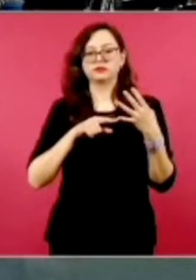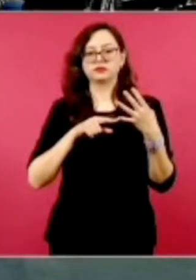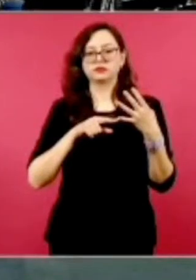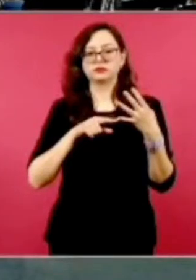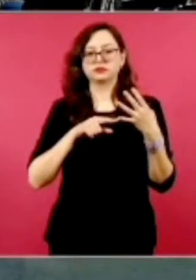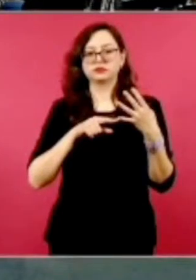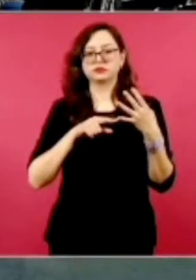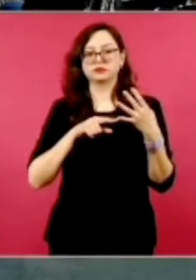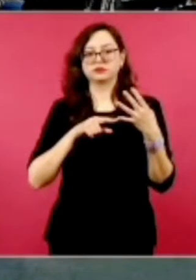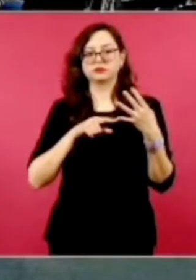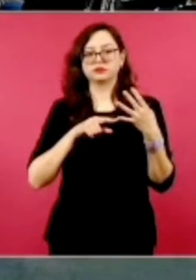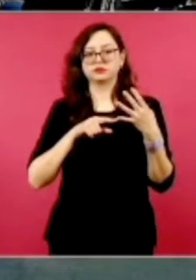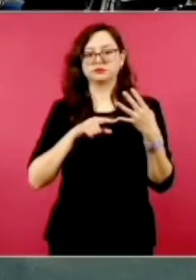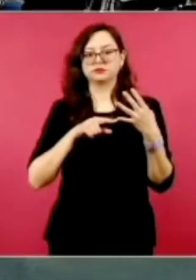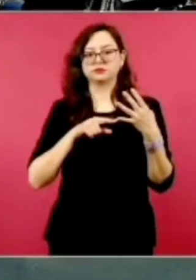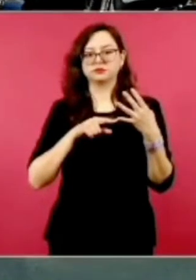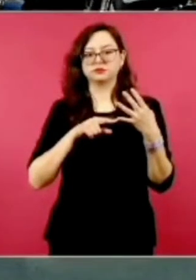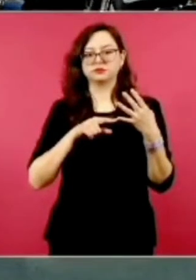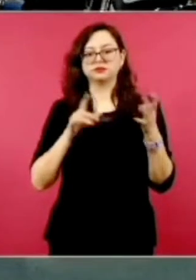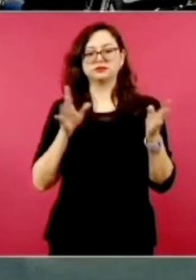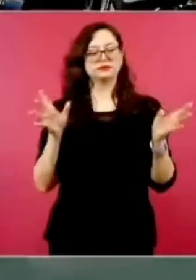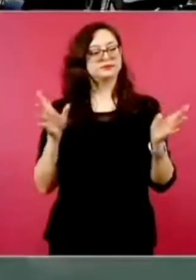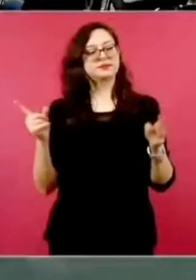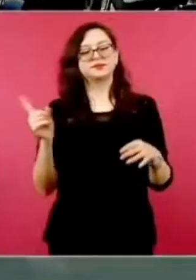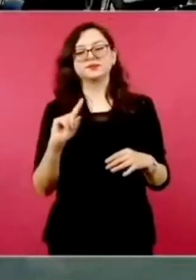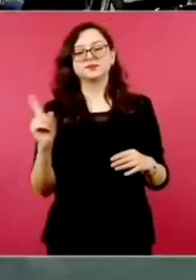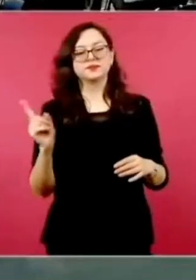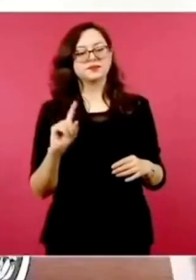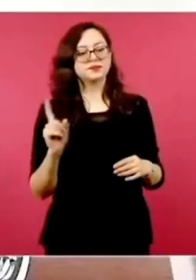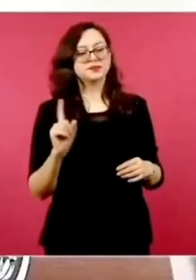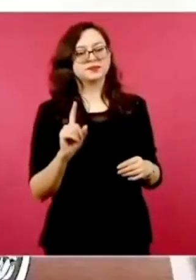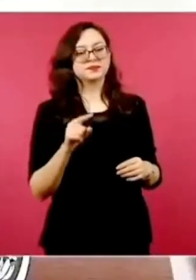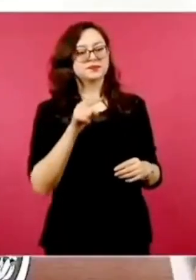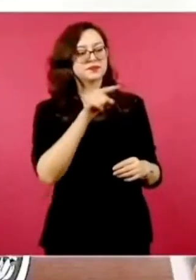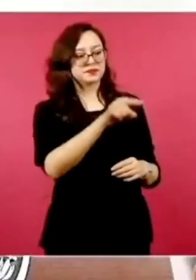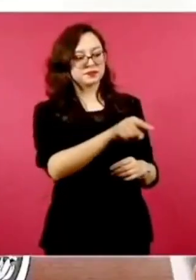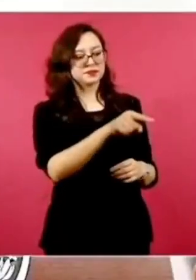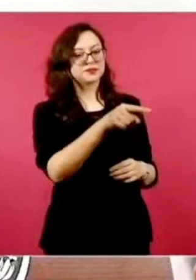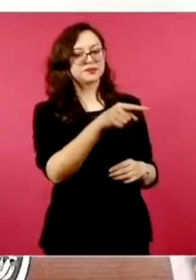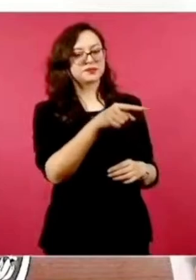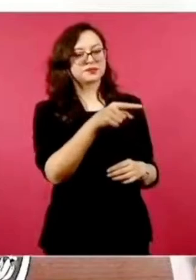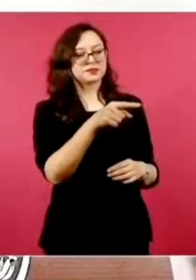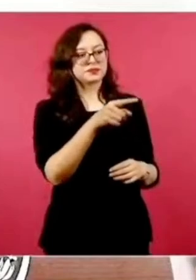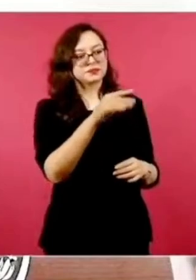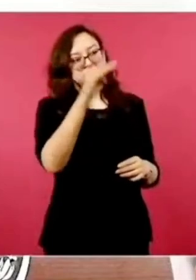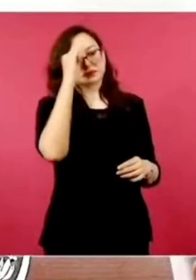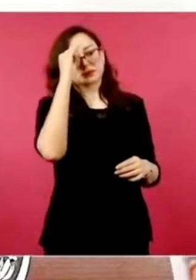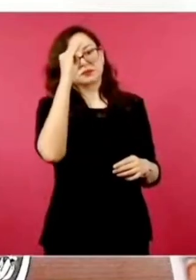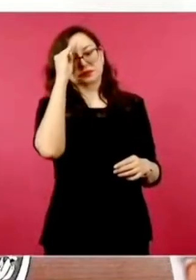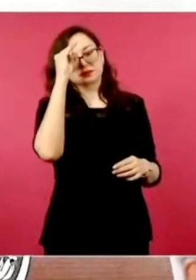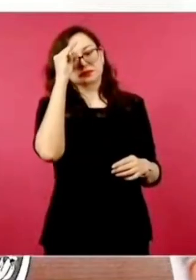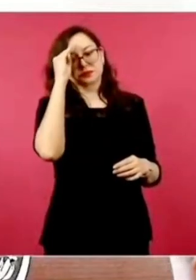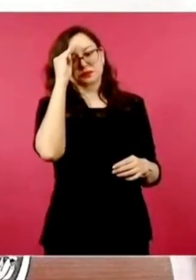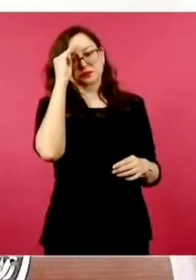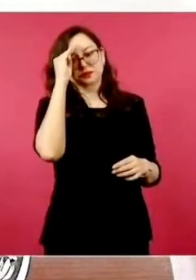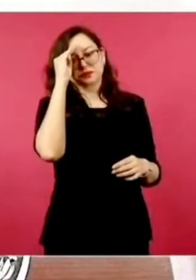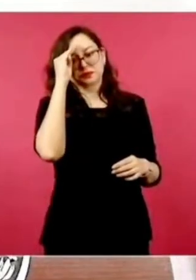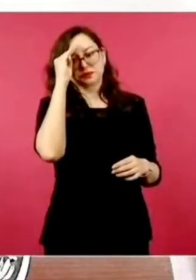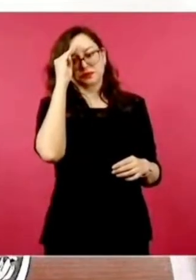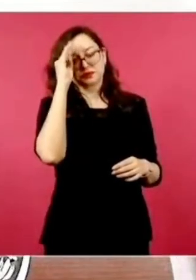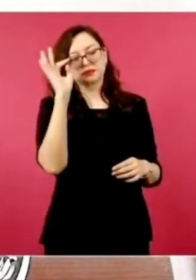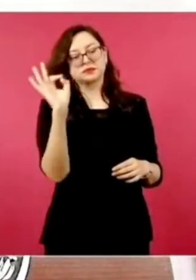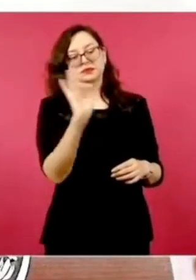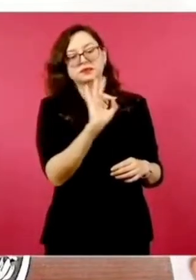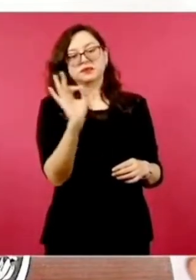pero es que tú estás pensando como yo, a lo mejor no es ese el